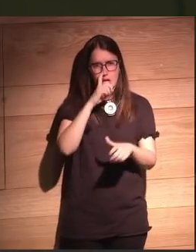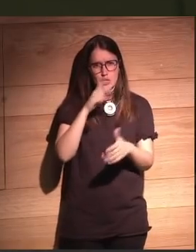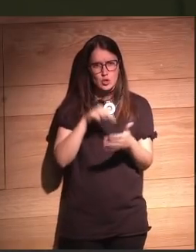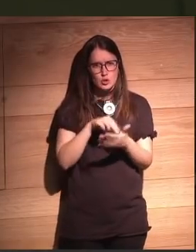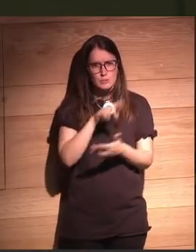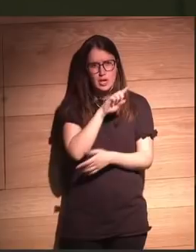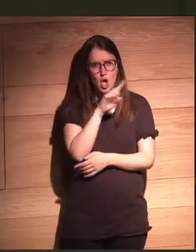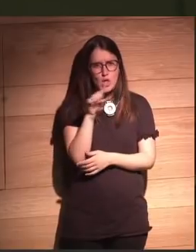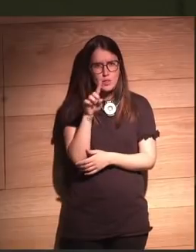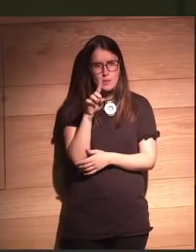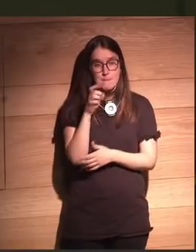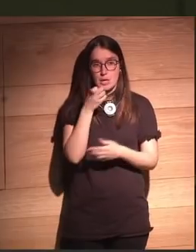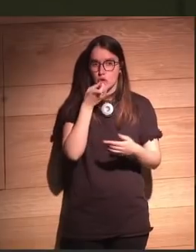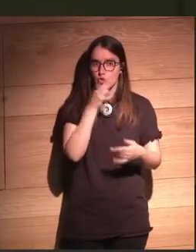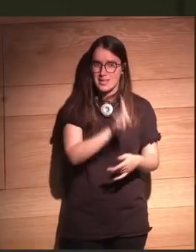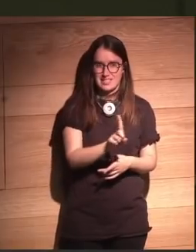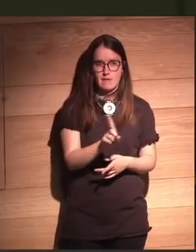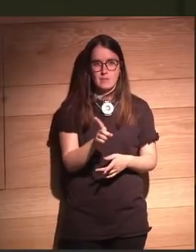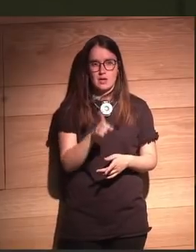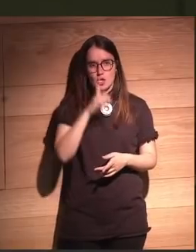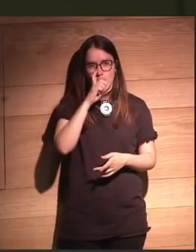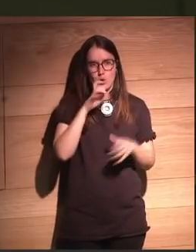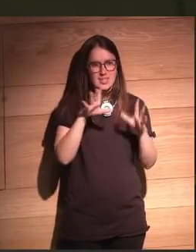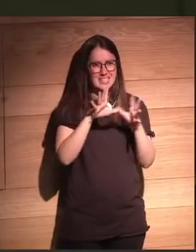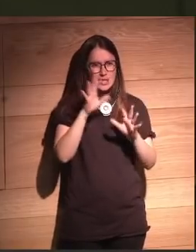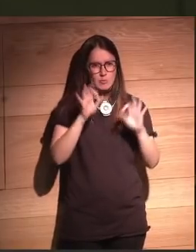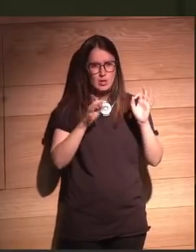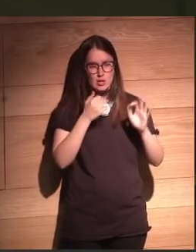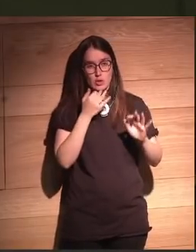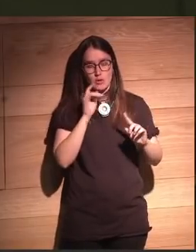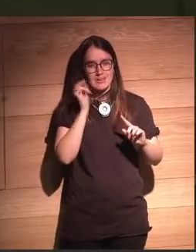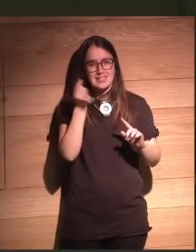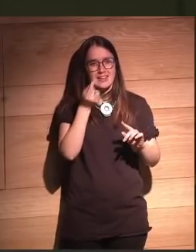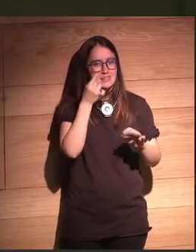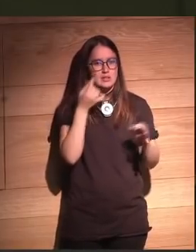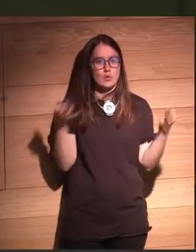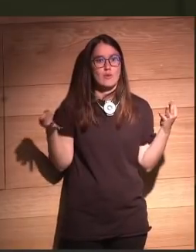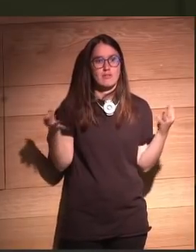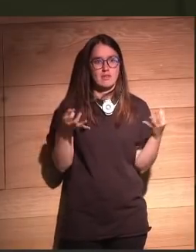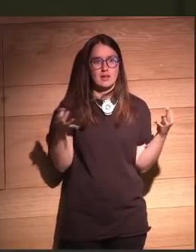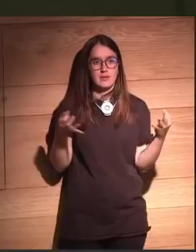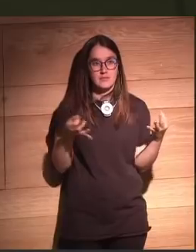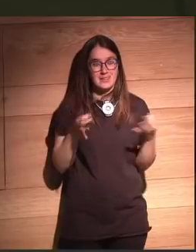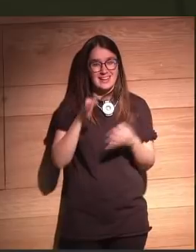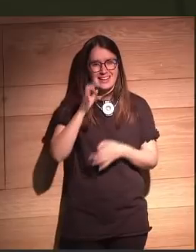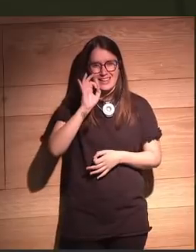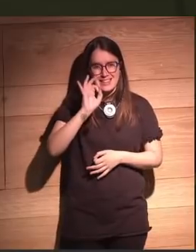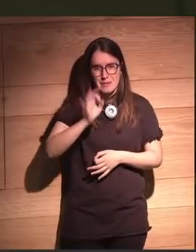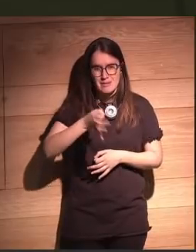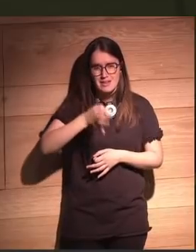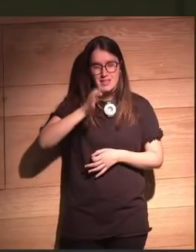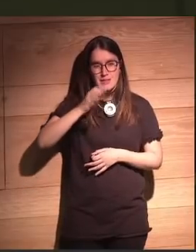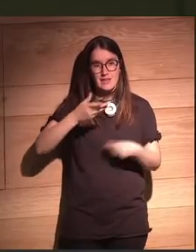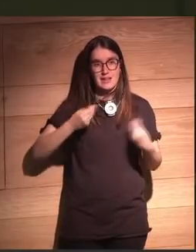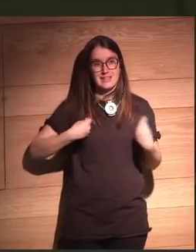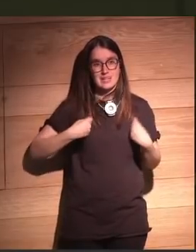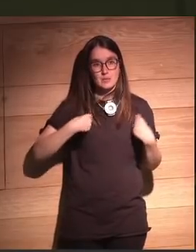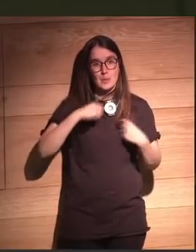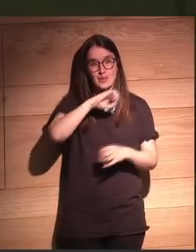2011, pero no estaba mal. No recuerdo si era el 10%. Lo que se han dado cuenta es que de verdad, esas